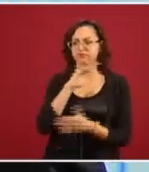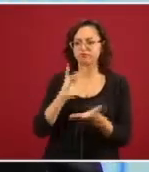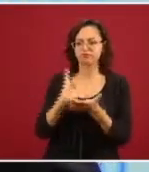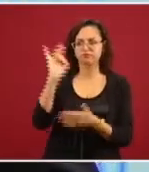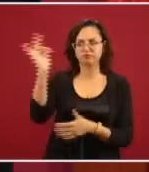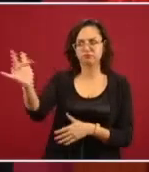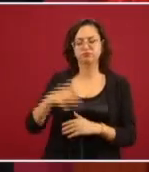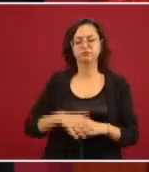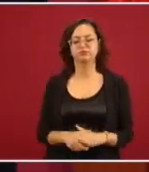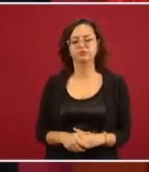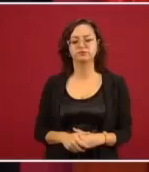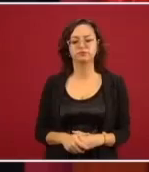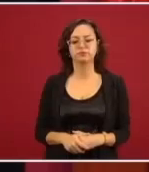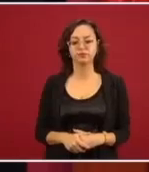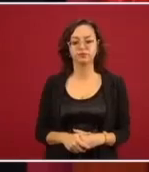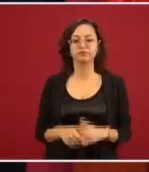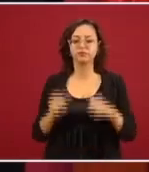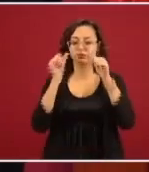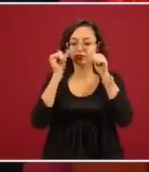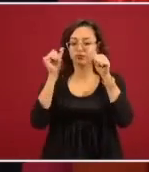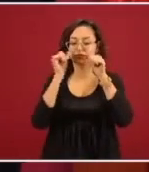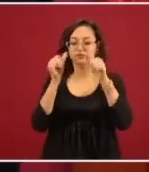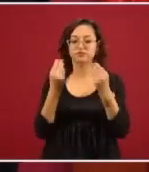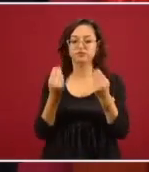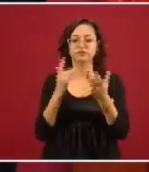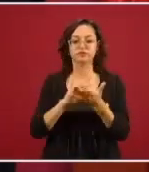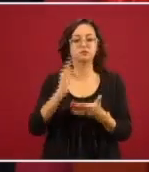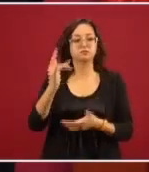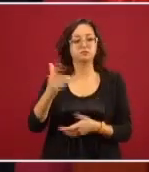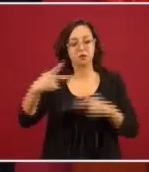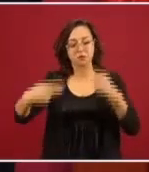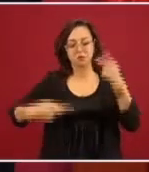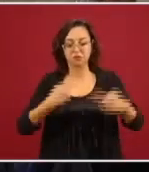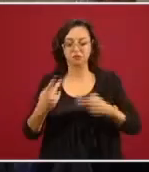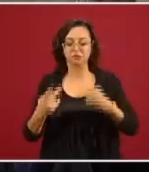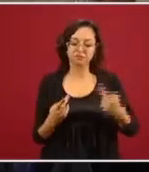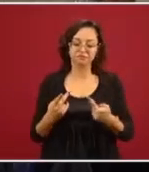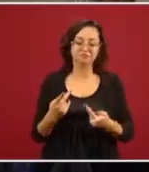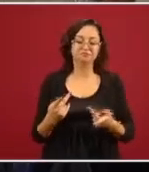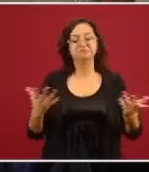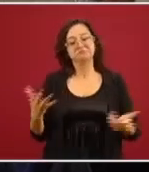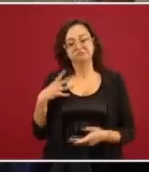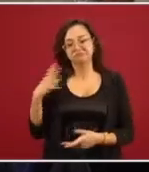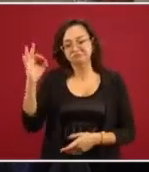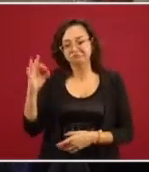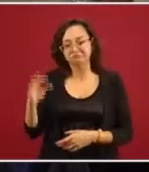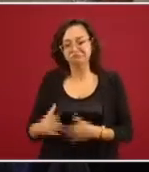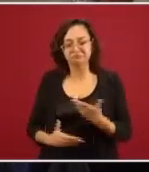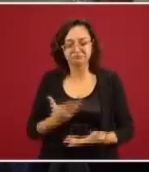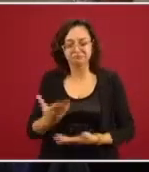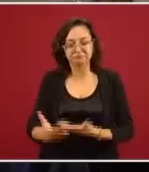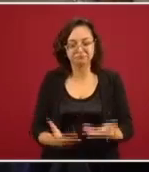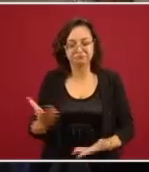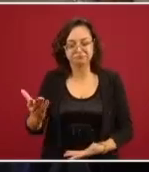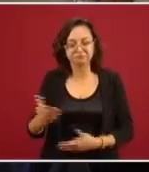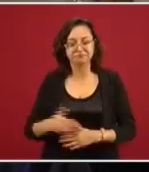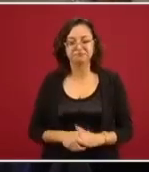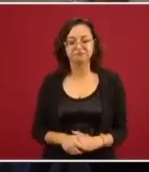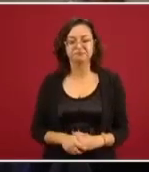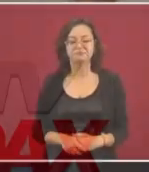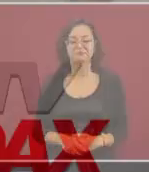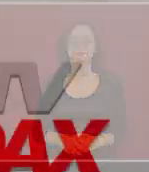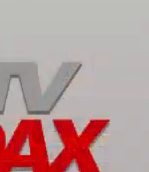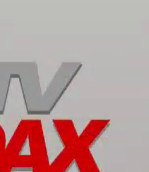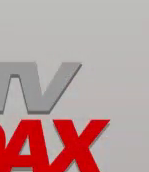de México. Por su atención, muchas gracias, y estaré a su disposición para las preguntas correspondientes. ¿Quiere que